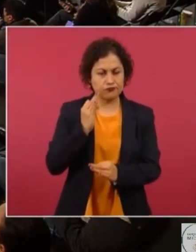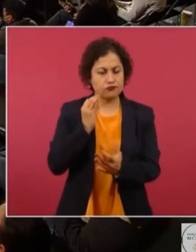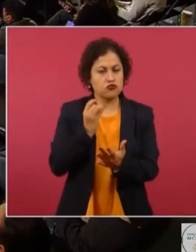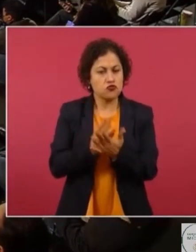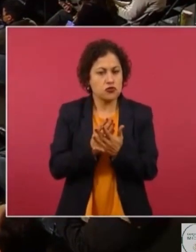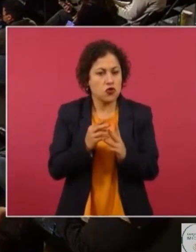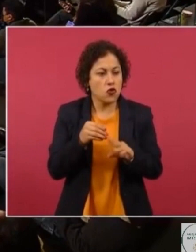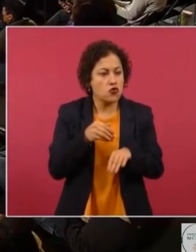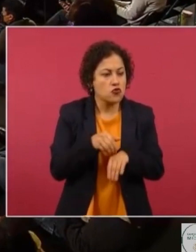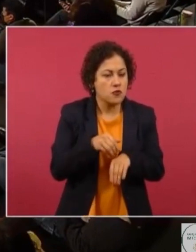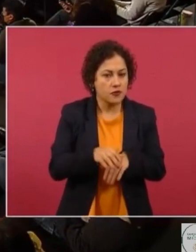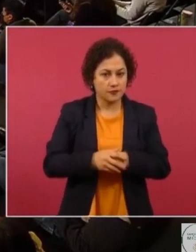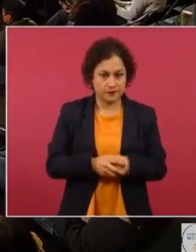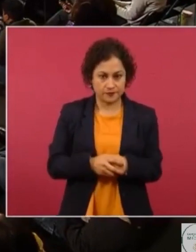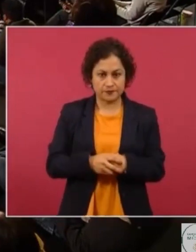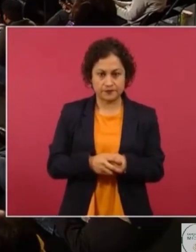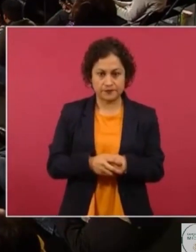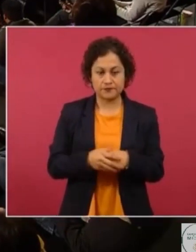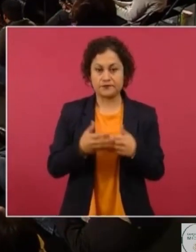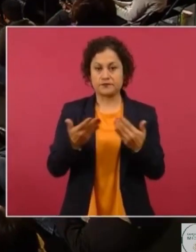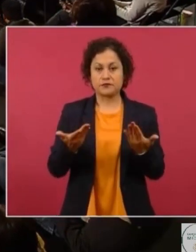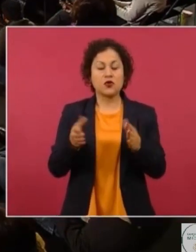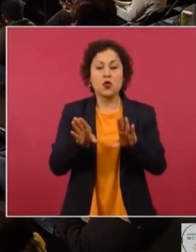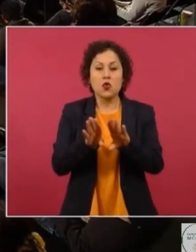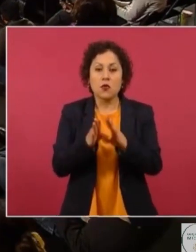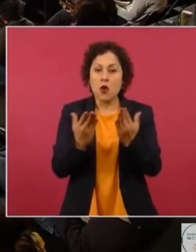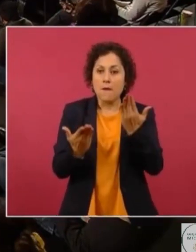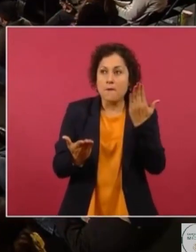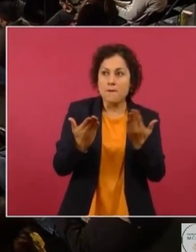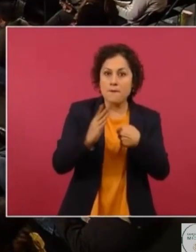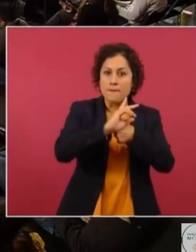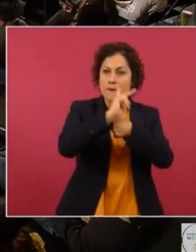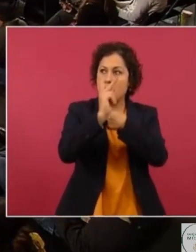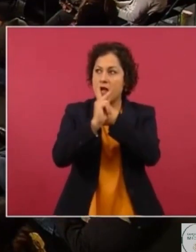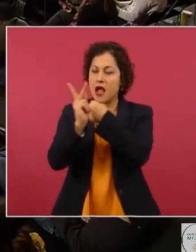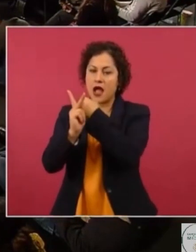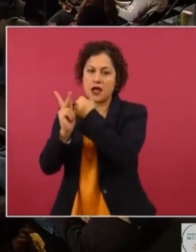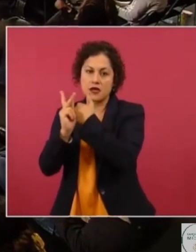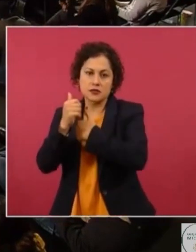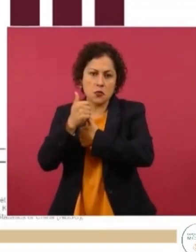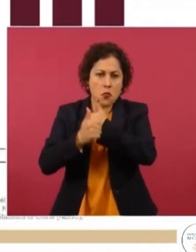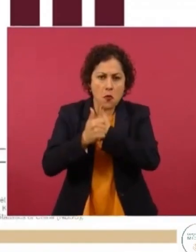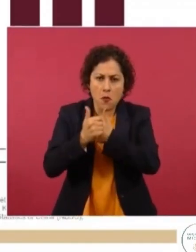Así está en el concierto de las naciones, el crecimiento.